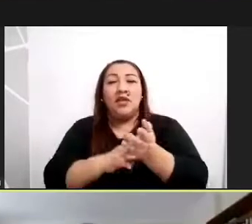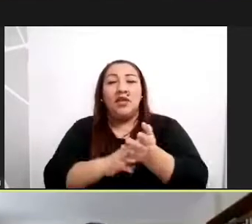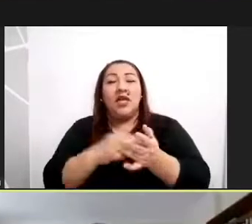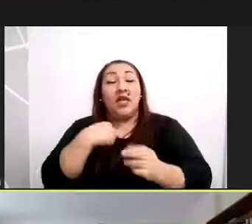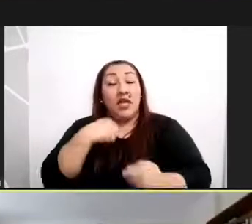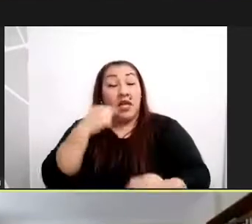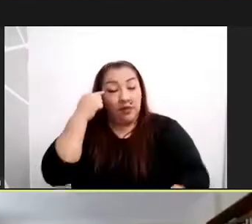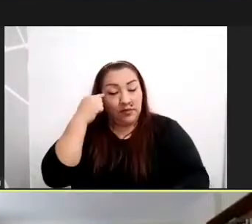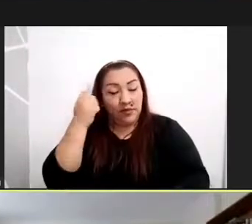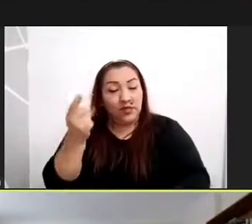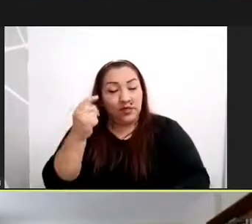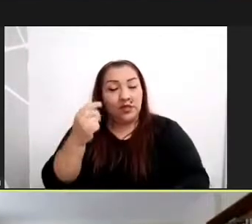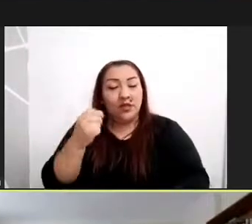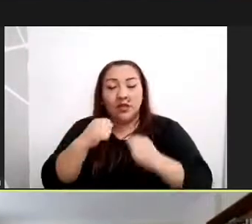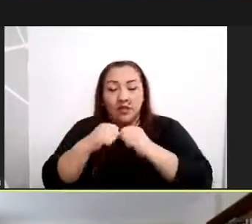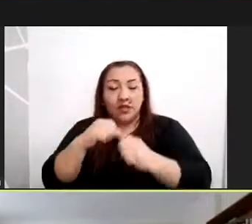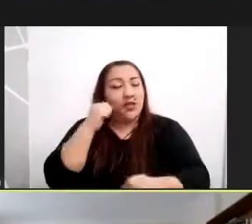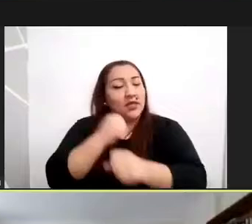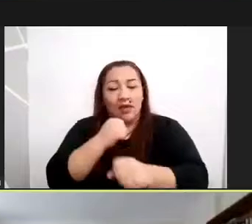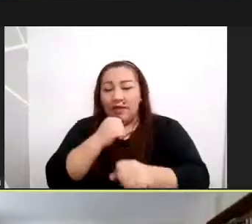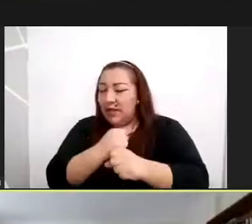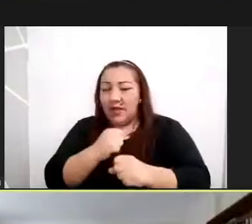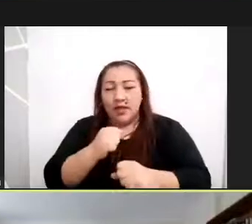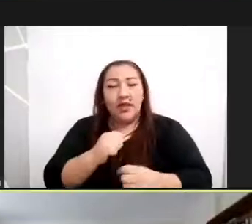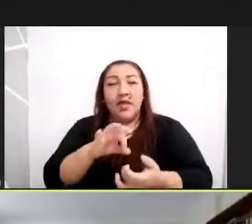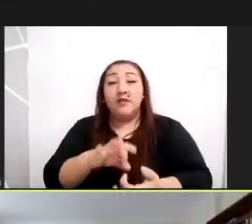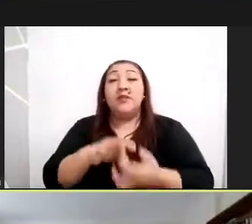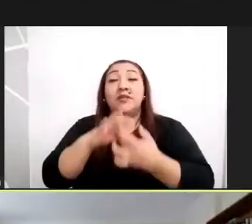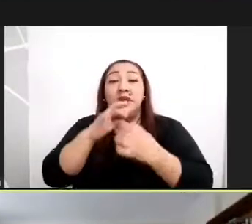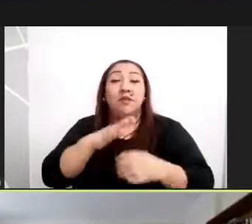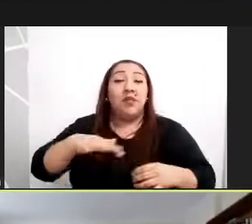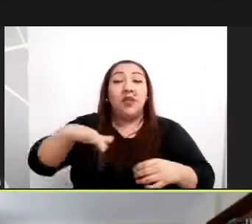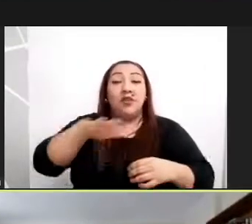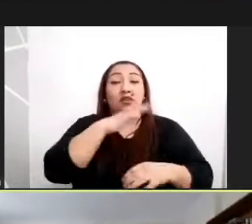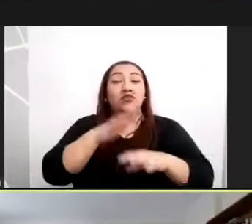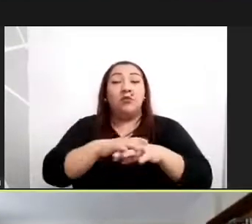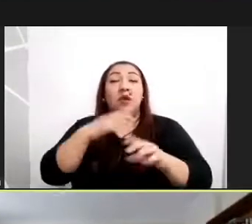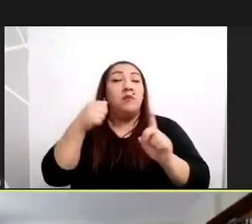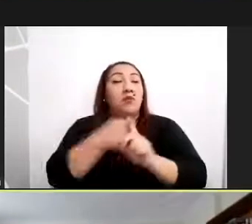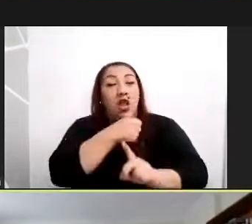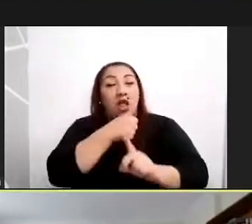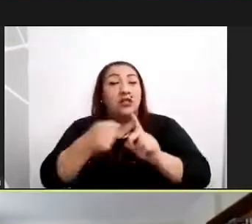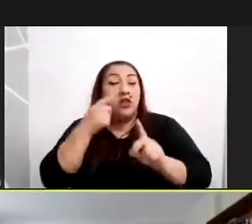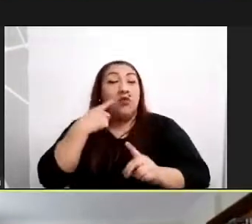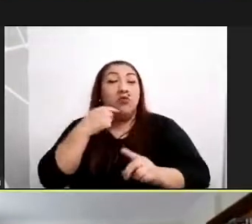considera que sigue siendo fundamentales, ¿no? La violencia de género, la